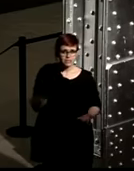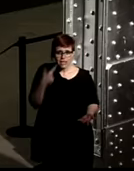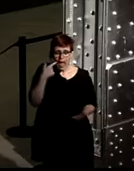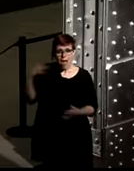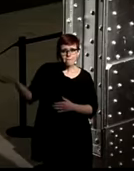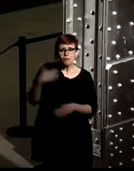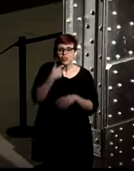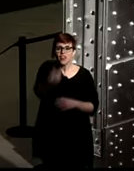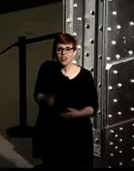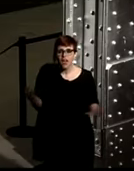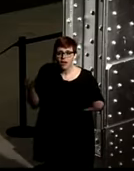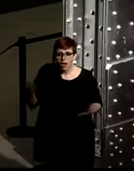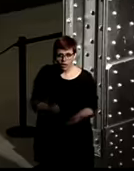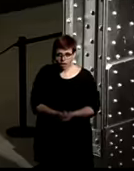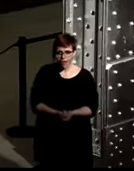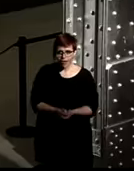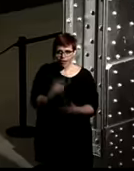¡Vamos! ¿Qué te dije? ¡Que se borrita!